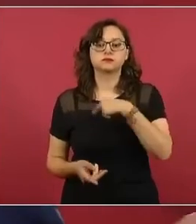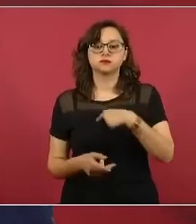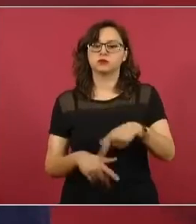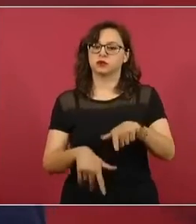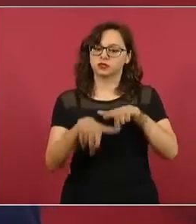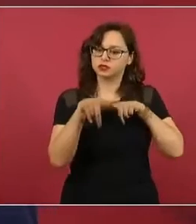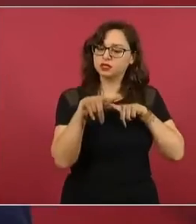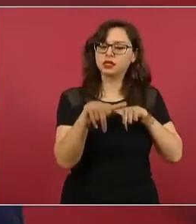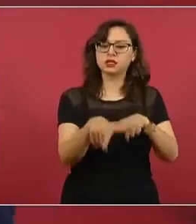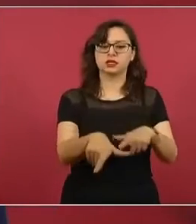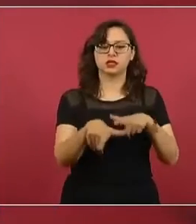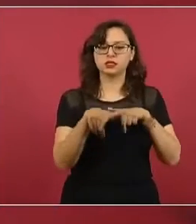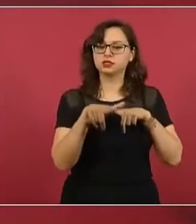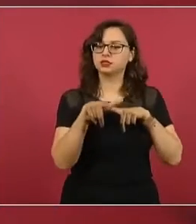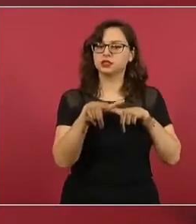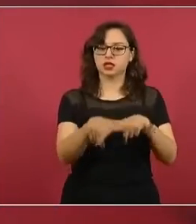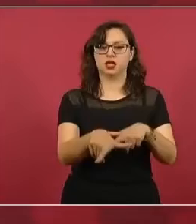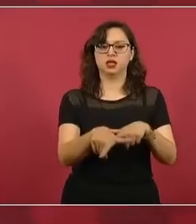nuestra